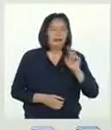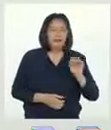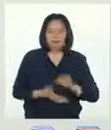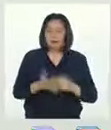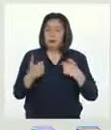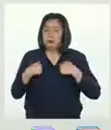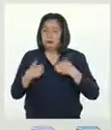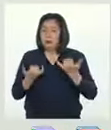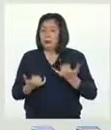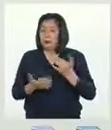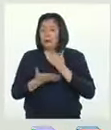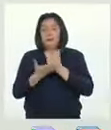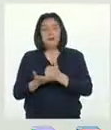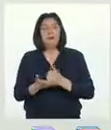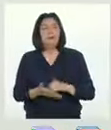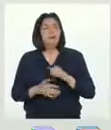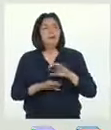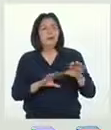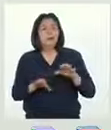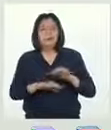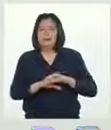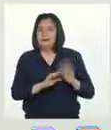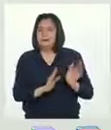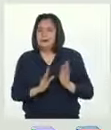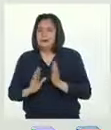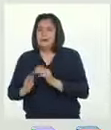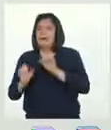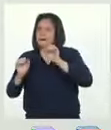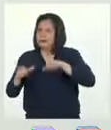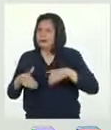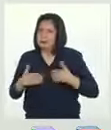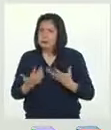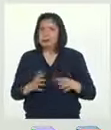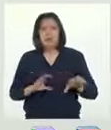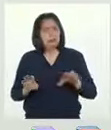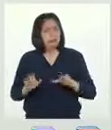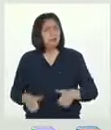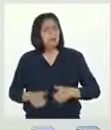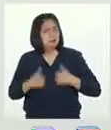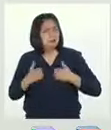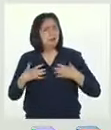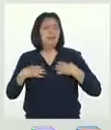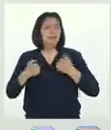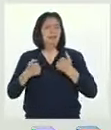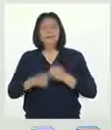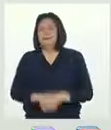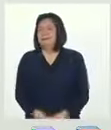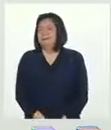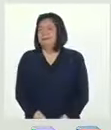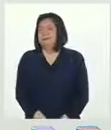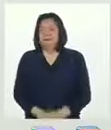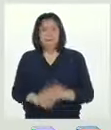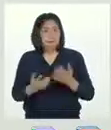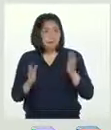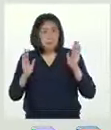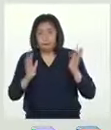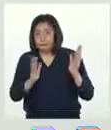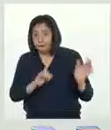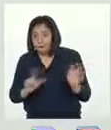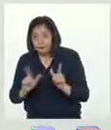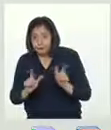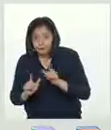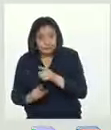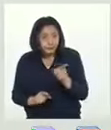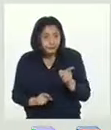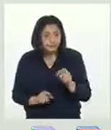hoy los ayudaré a elaborar planes de acción que los ayuden a llevar una vida más sana. ¿Están listas